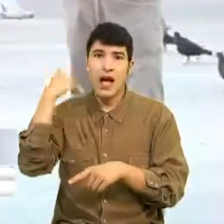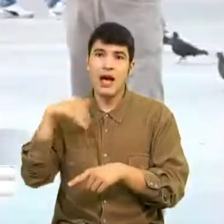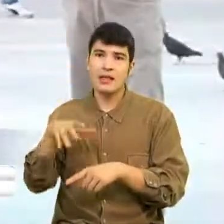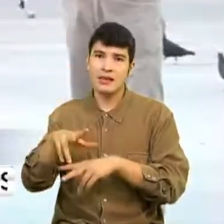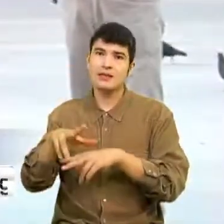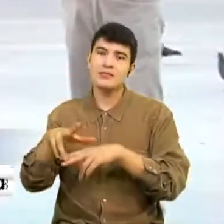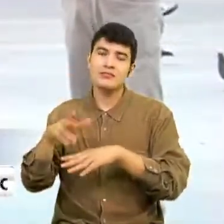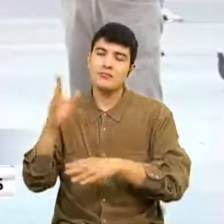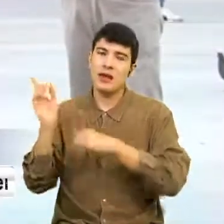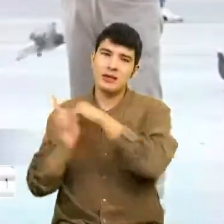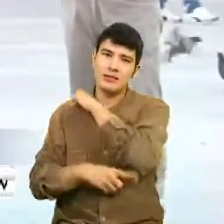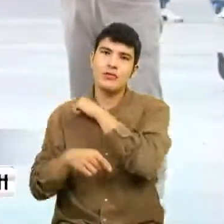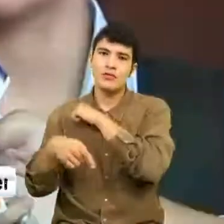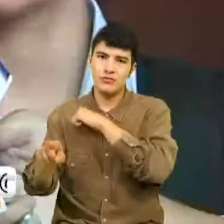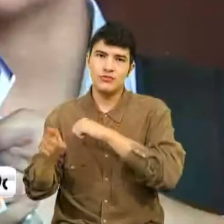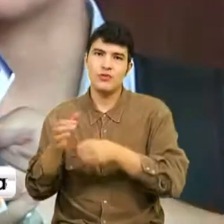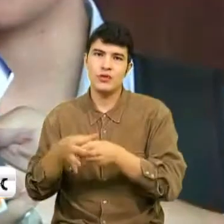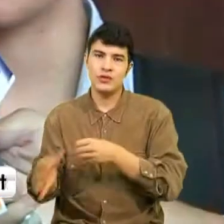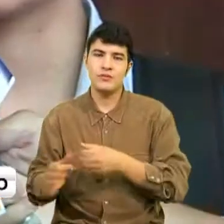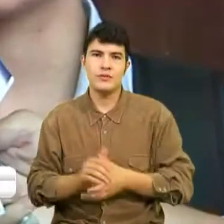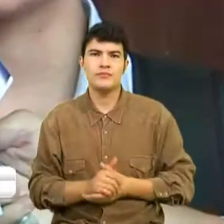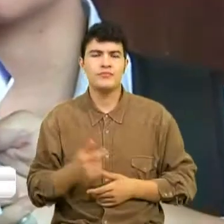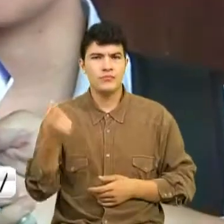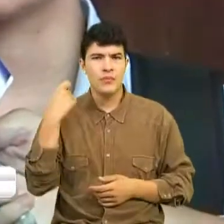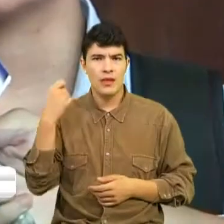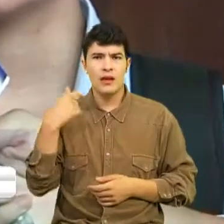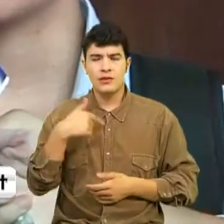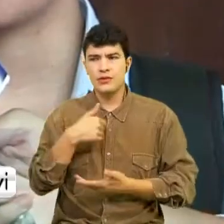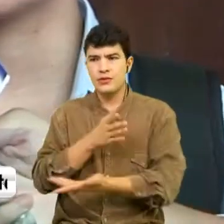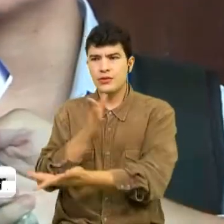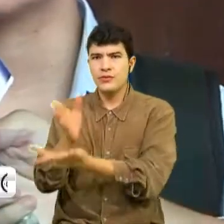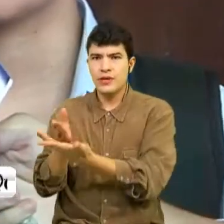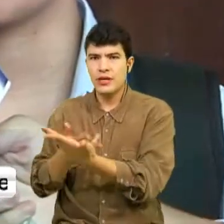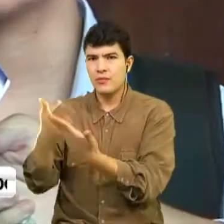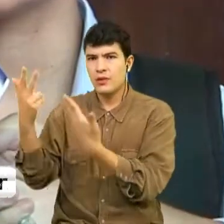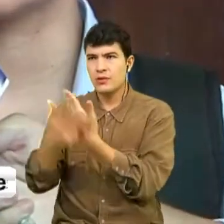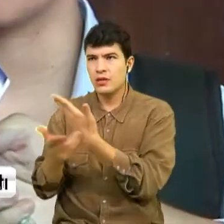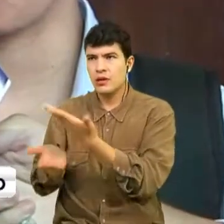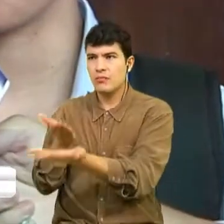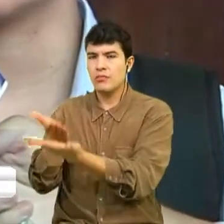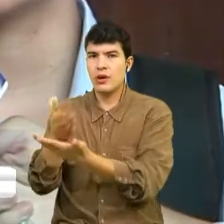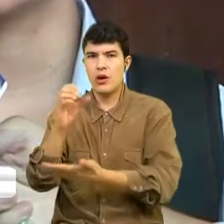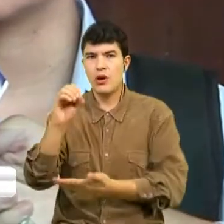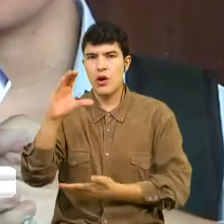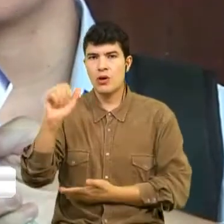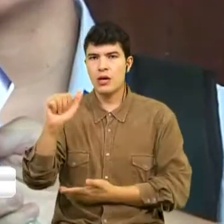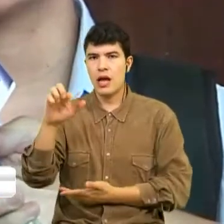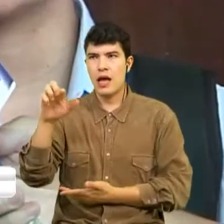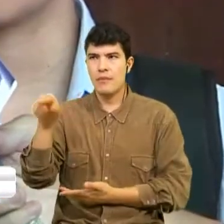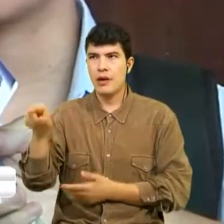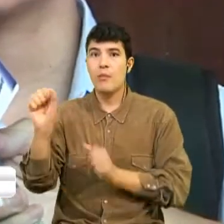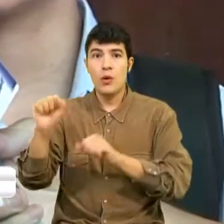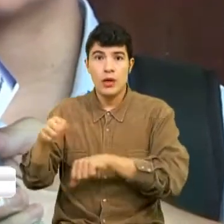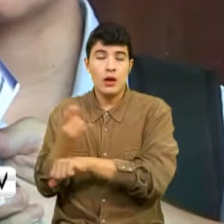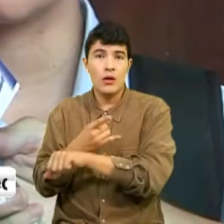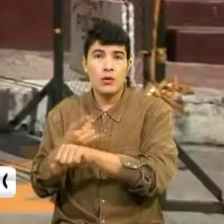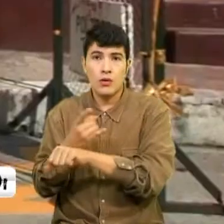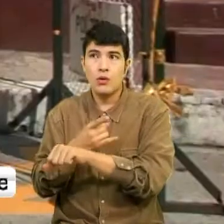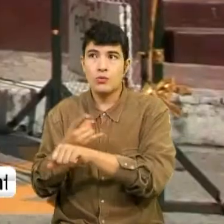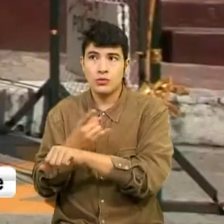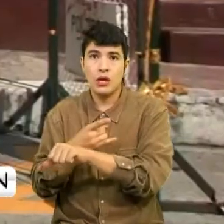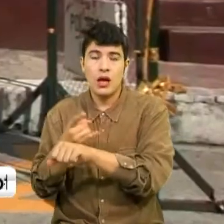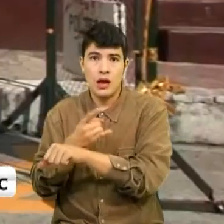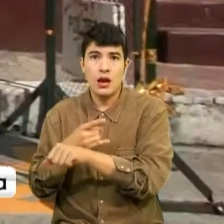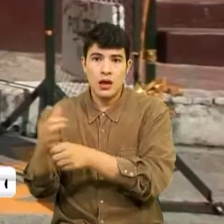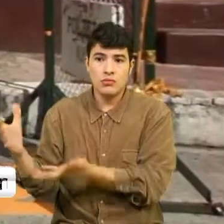recae sobre él. Hace poco fui pues a presentar el proyecto a OCAT para ejecutar las regalías que a cada municipio le